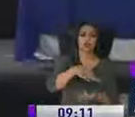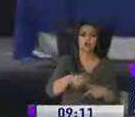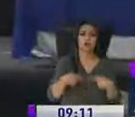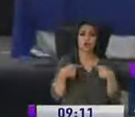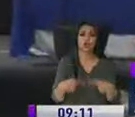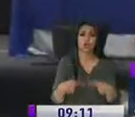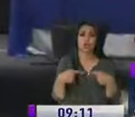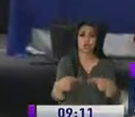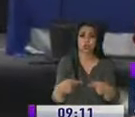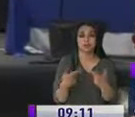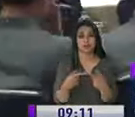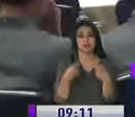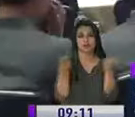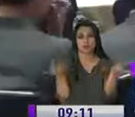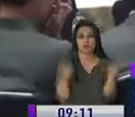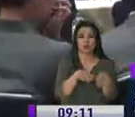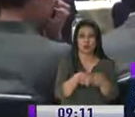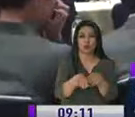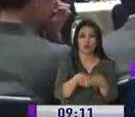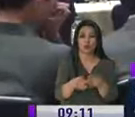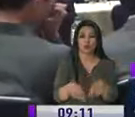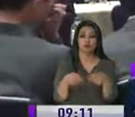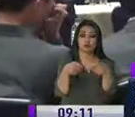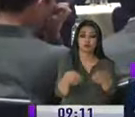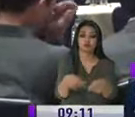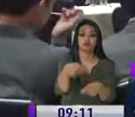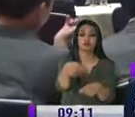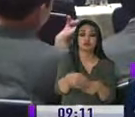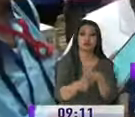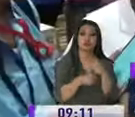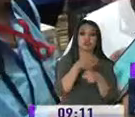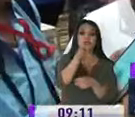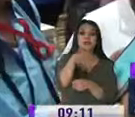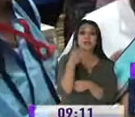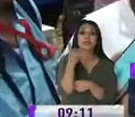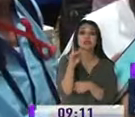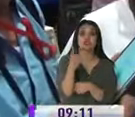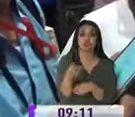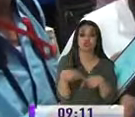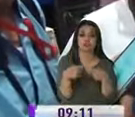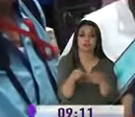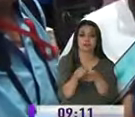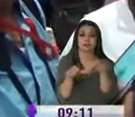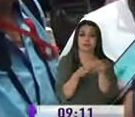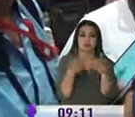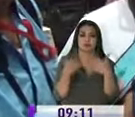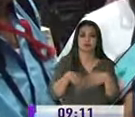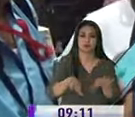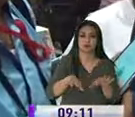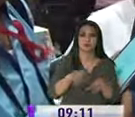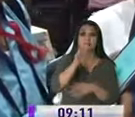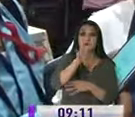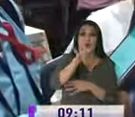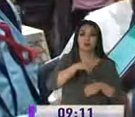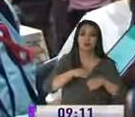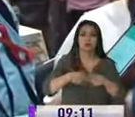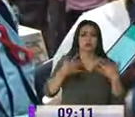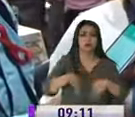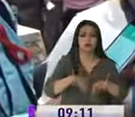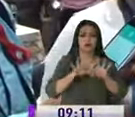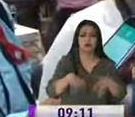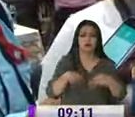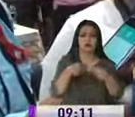será pública y se aspira a adjudicar el proyecto durante el segundo trimestre de este año. La idea es el 24 de mayo adjudicar este